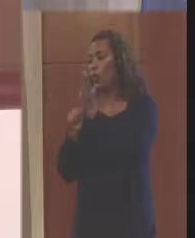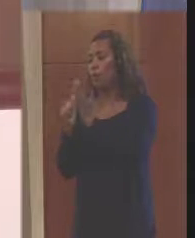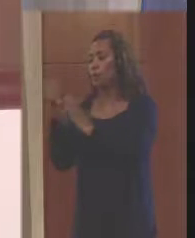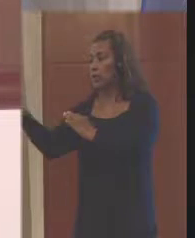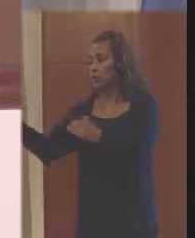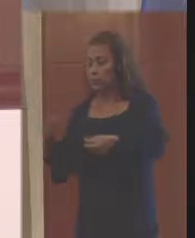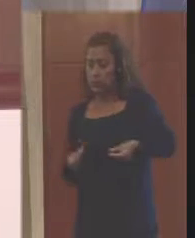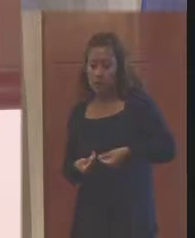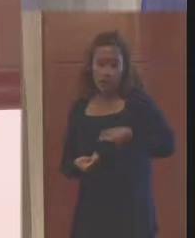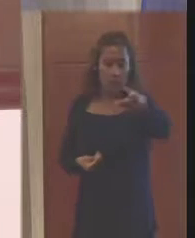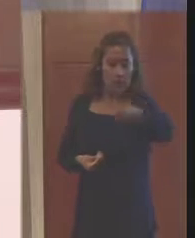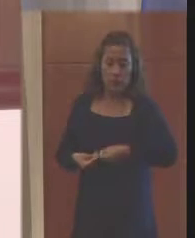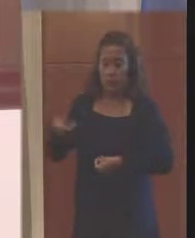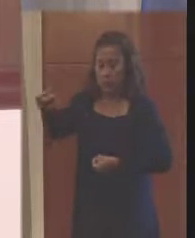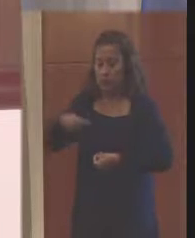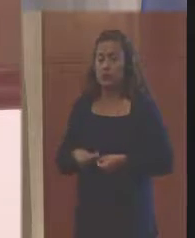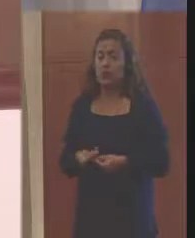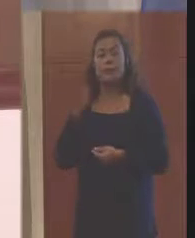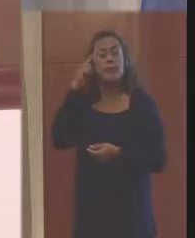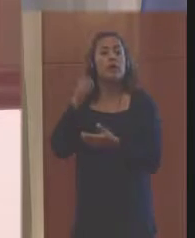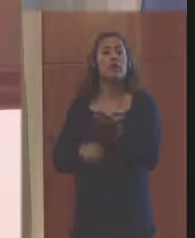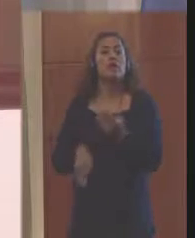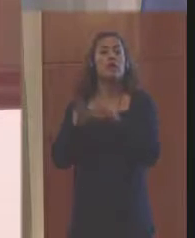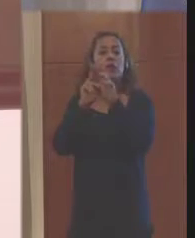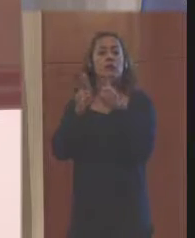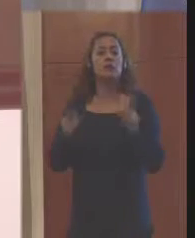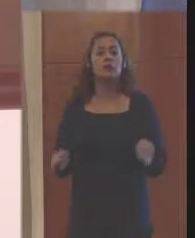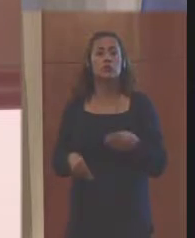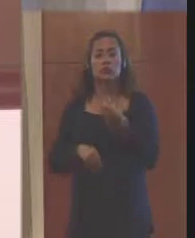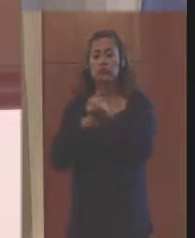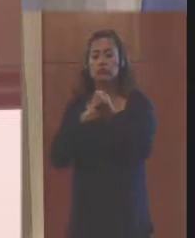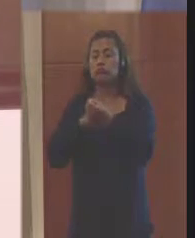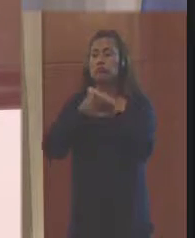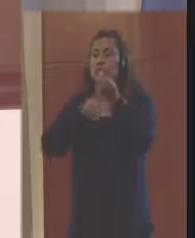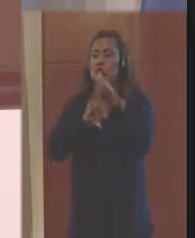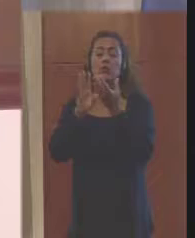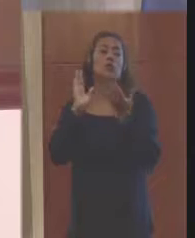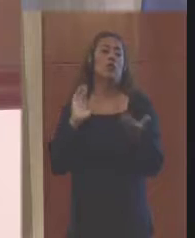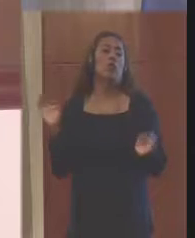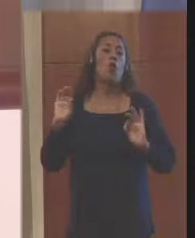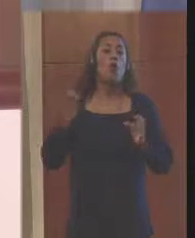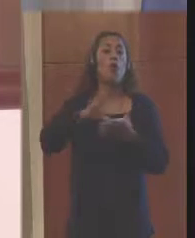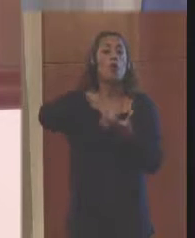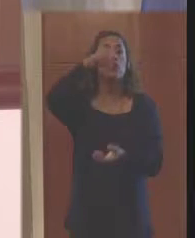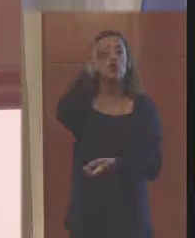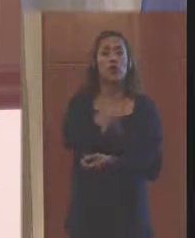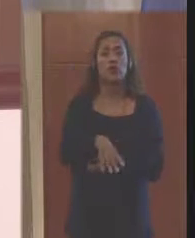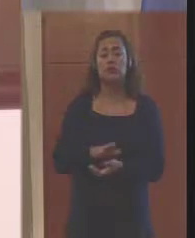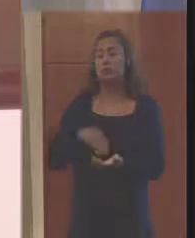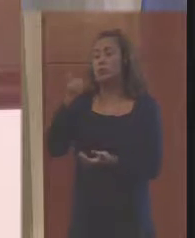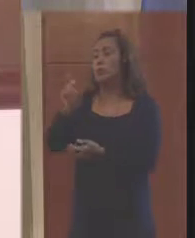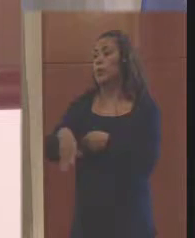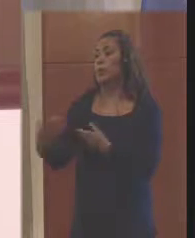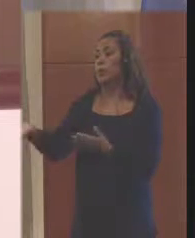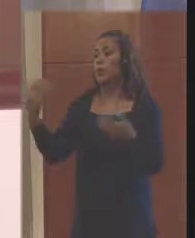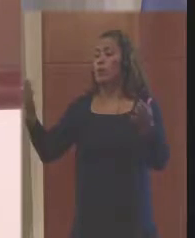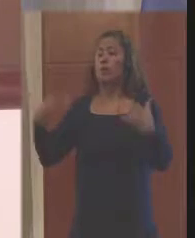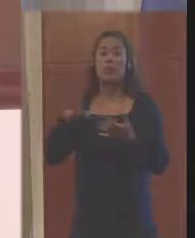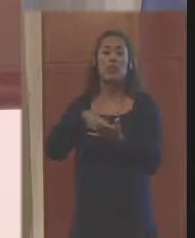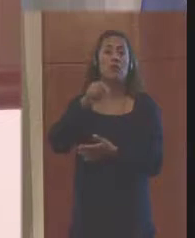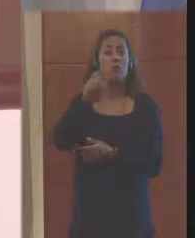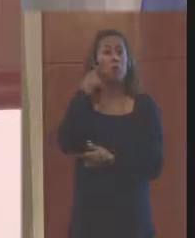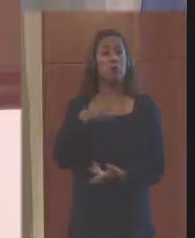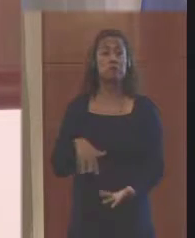para hacer frente a los costos de desastres naturales, o aún contar con donativos, que son fuentes totalmente